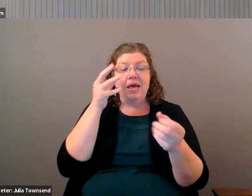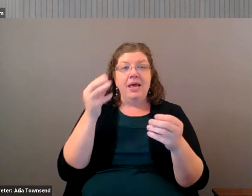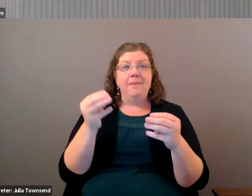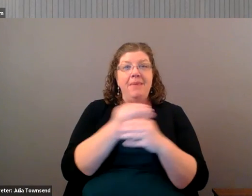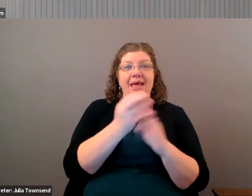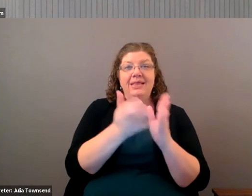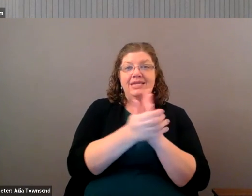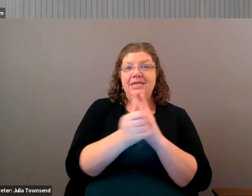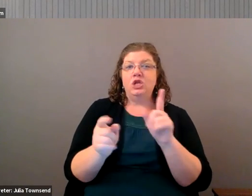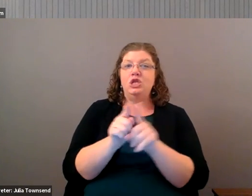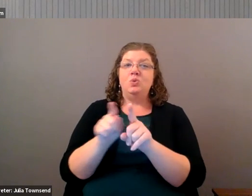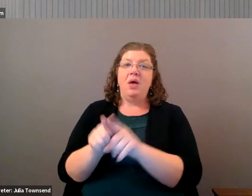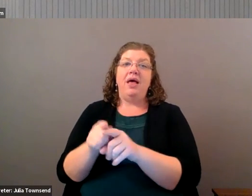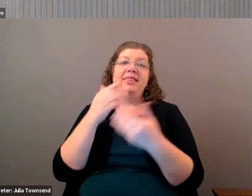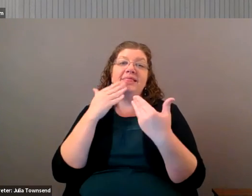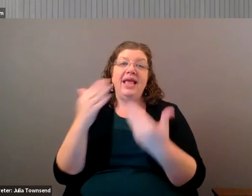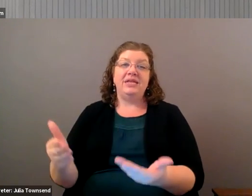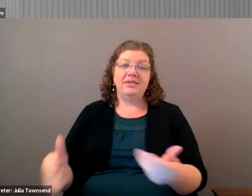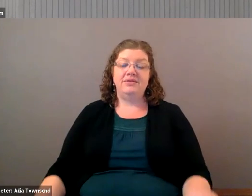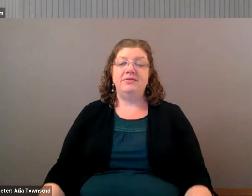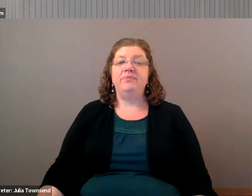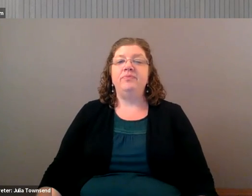las destrezas matemáticas de los padres.